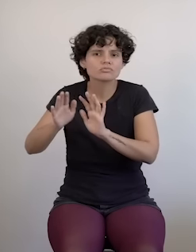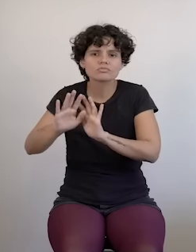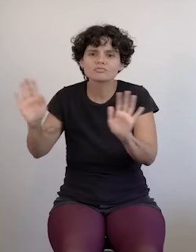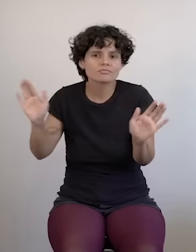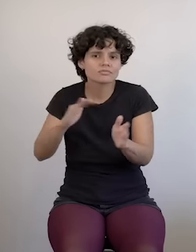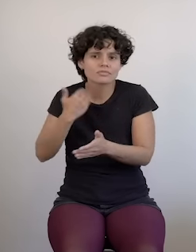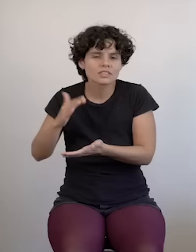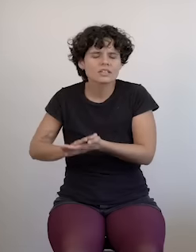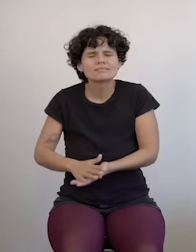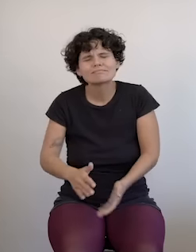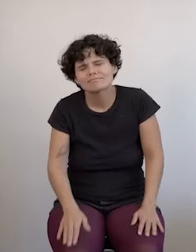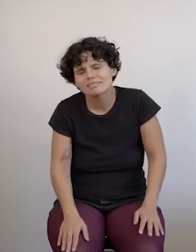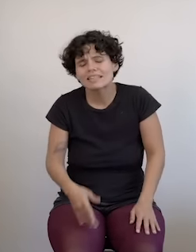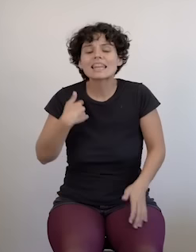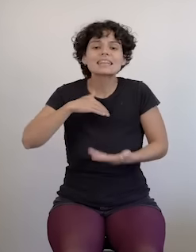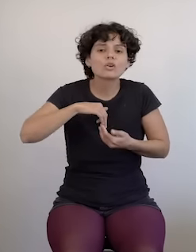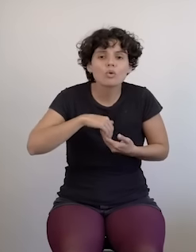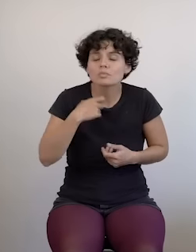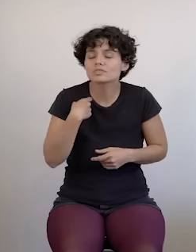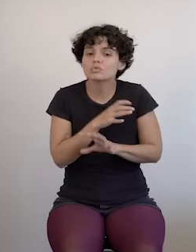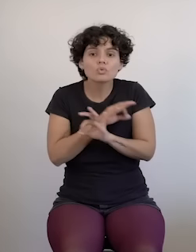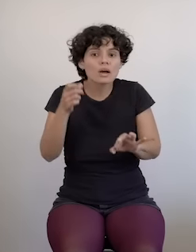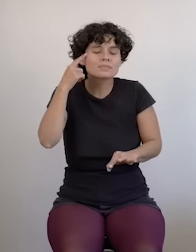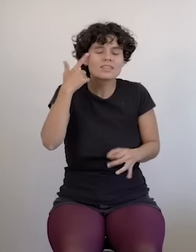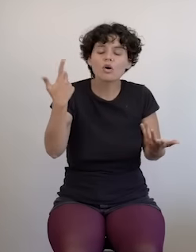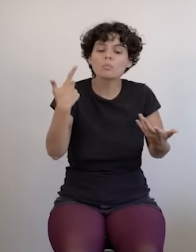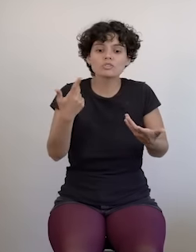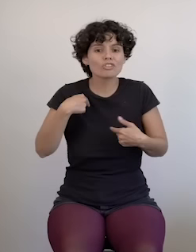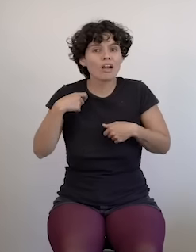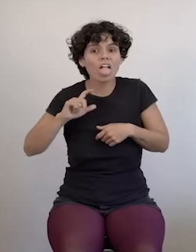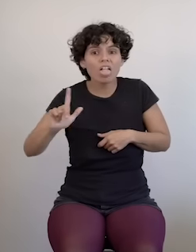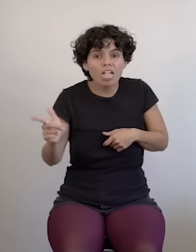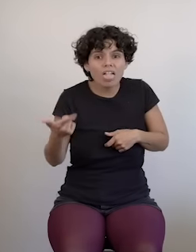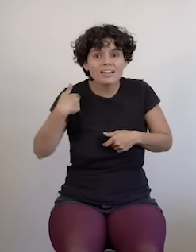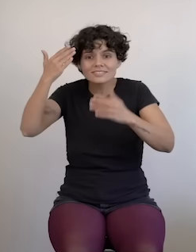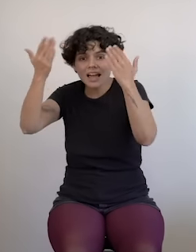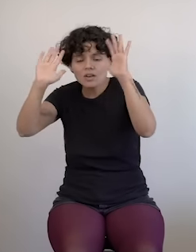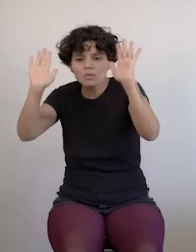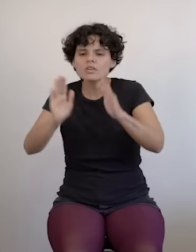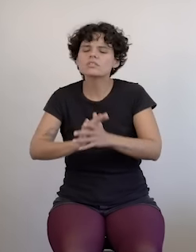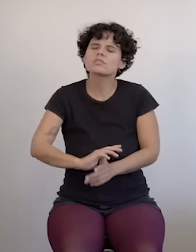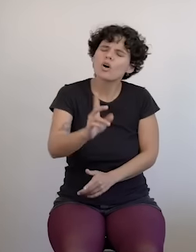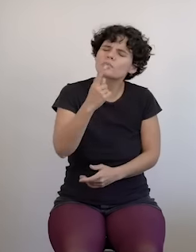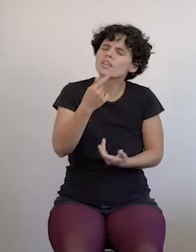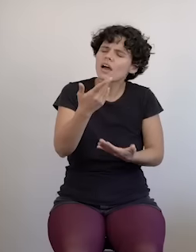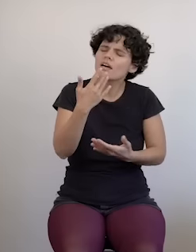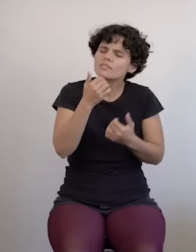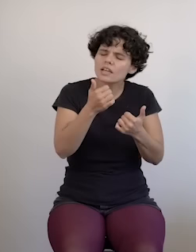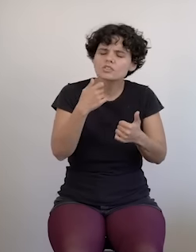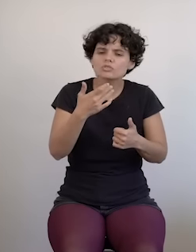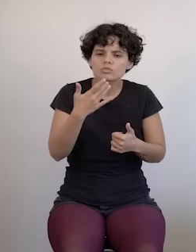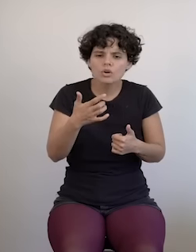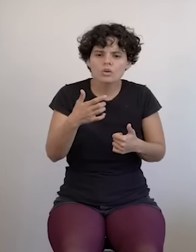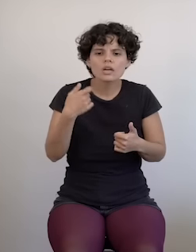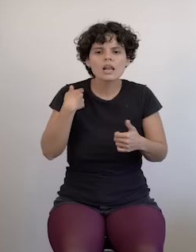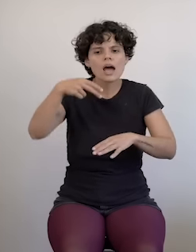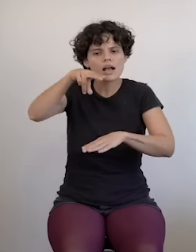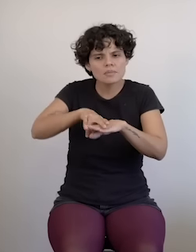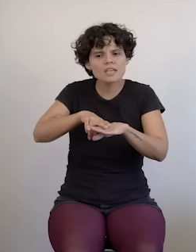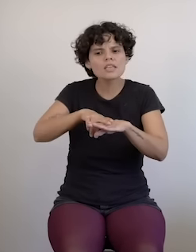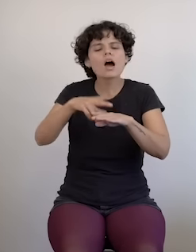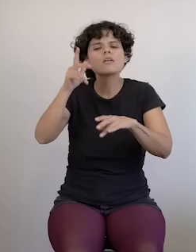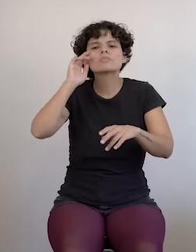disculpen, mamita, porque jamás yo quise demorarme a mandarle el saludo. Po. Y me dice, pero ¿sabes qué, Robertito? Cuando se iba en la camilla y lo subieron a la ambulancia,